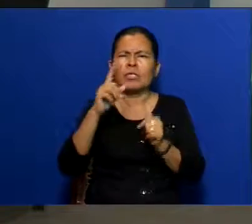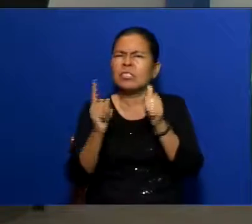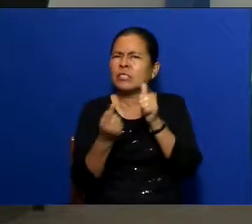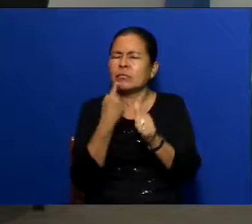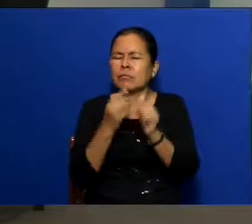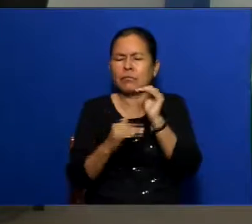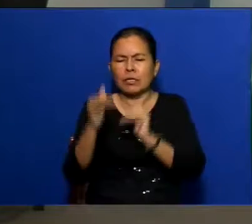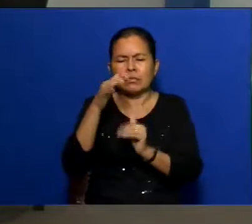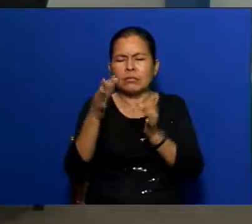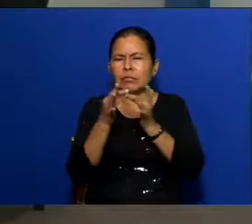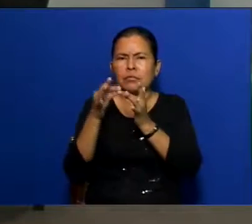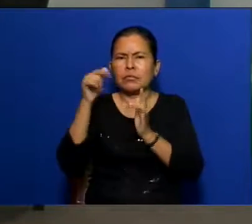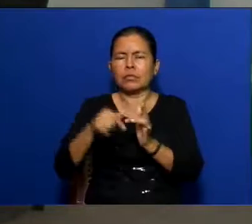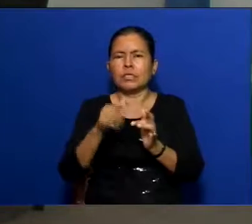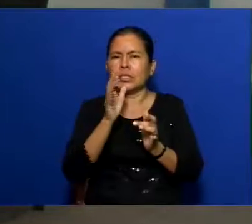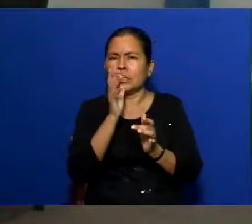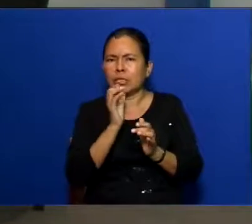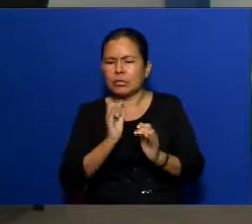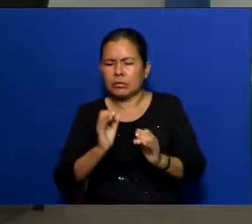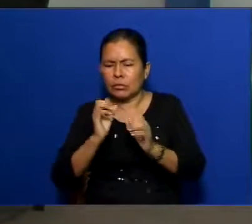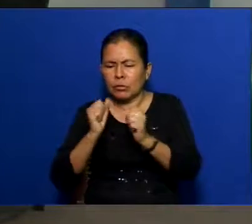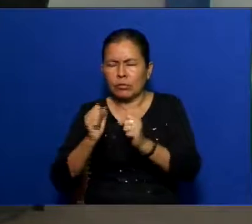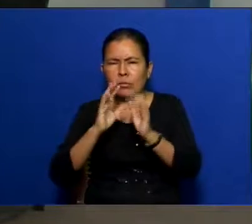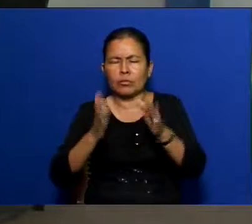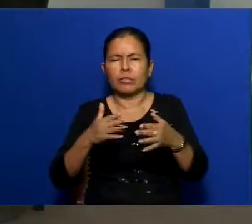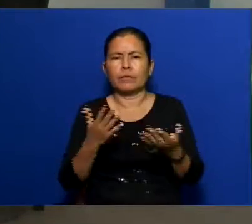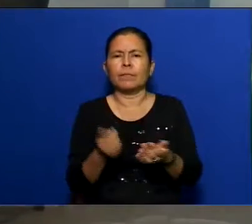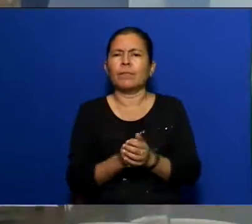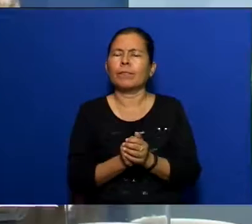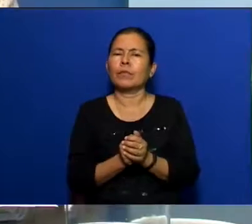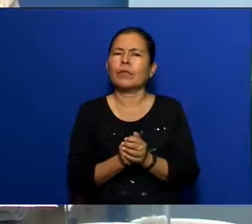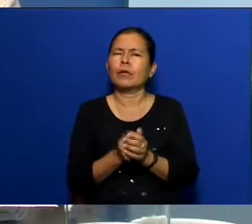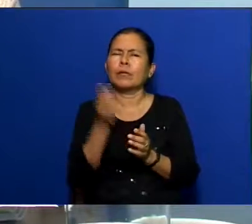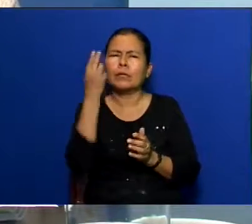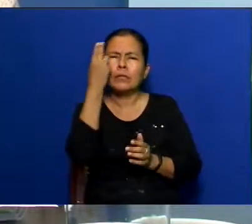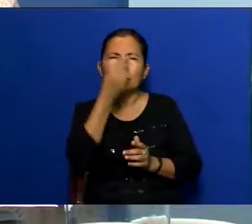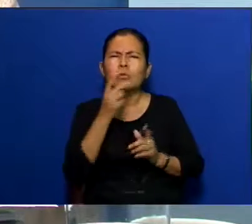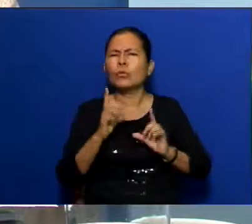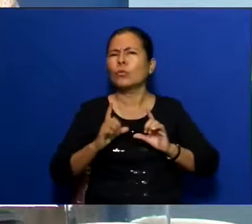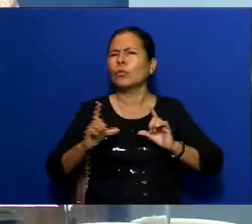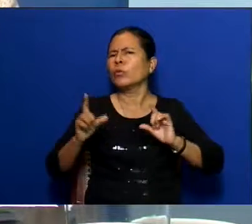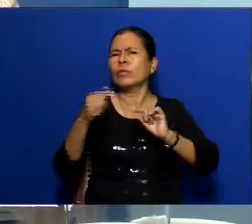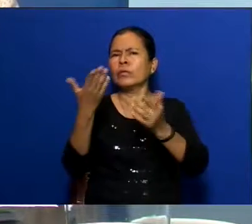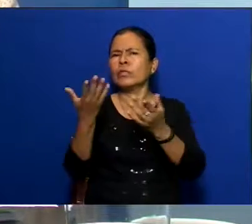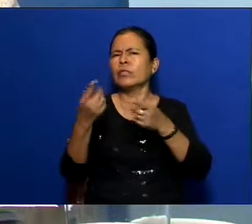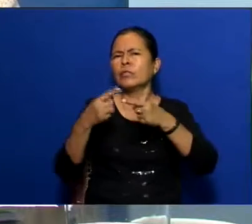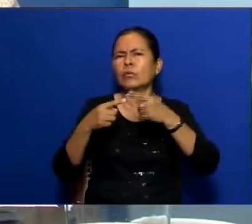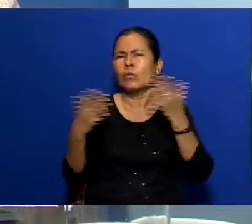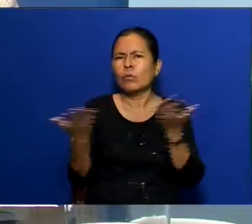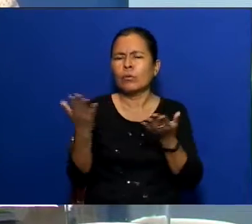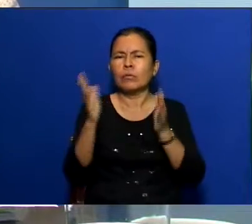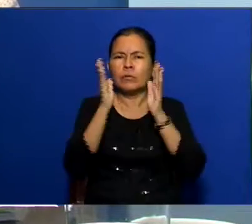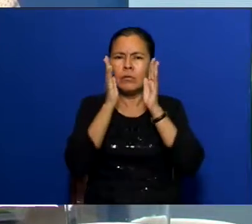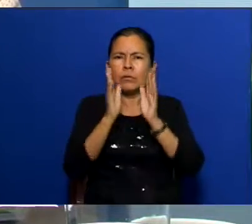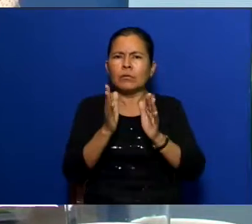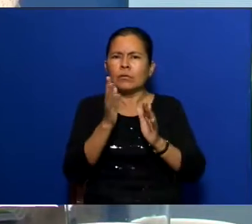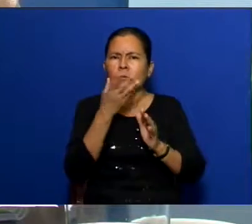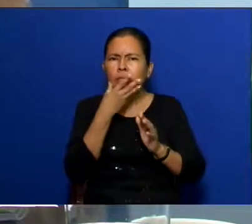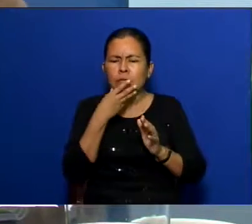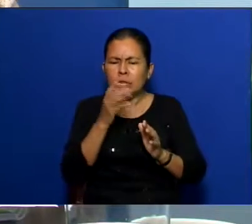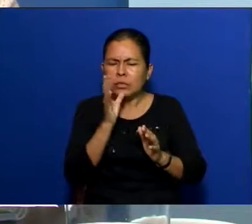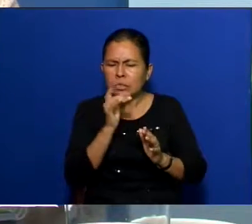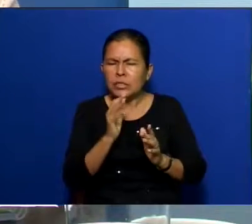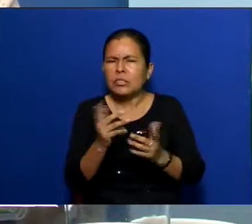las niñas. Ahora, la solicitud, los servicios de esta clínica forense para la niñez y la adolescencia, ¿también